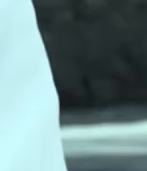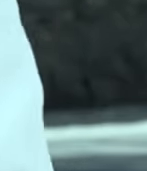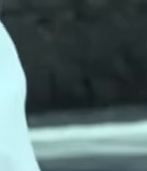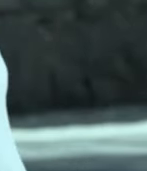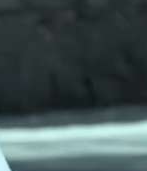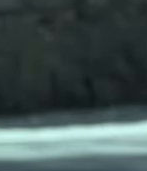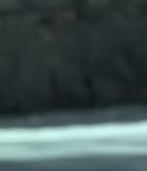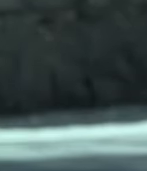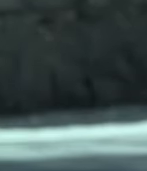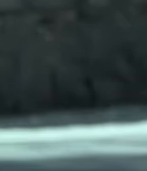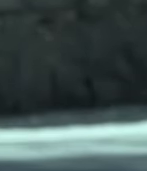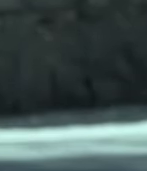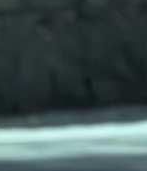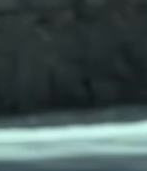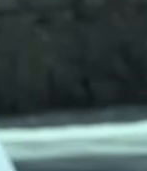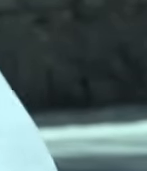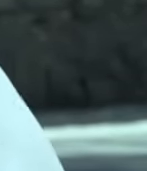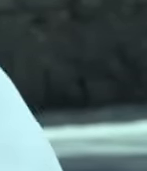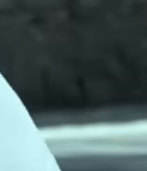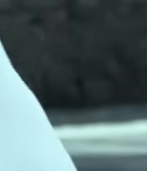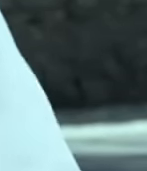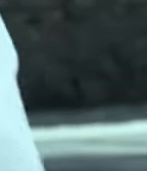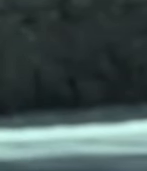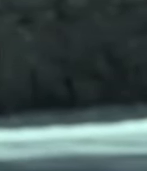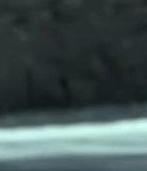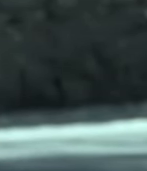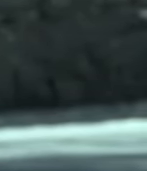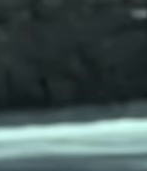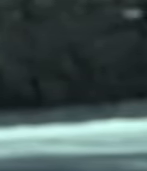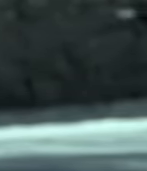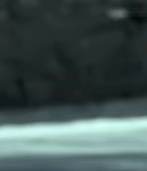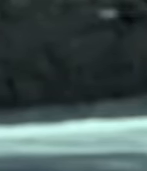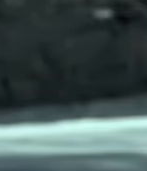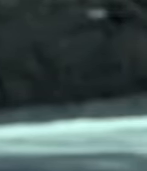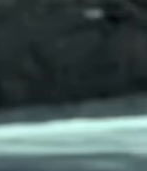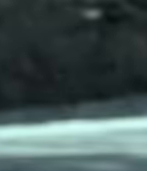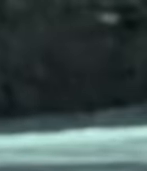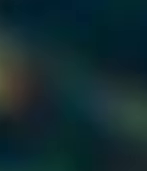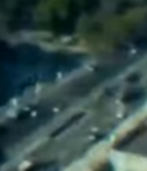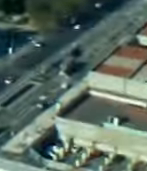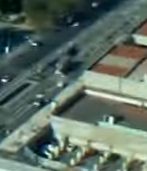a senadores, diputados federales y a la presidencia de la República. Un abrazo.